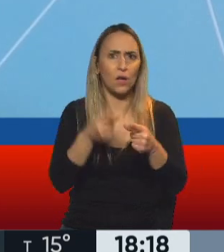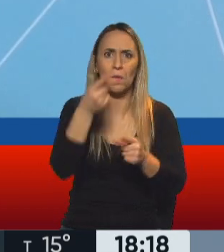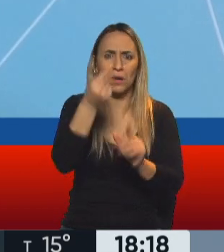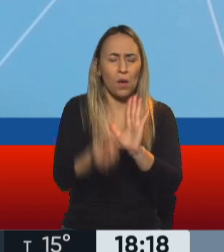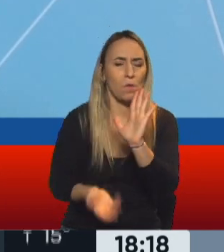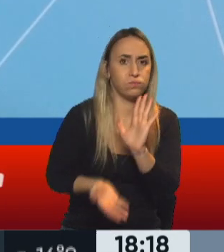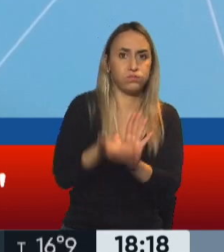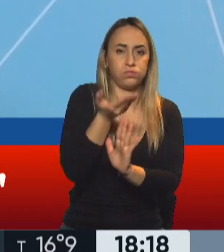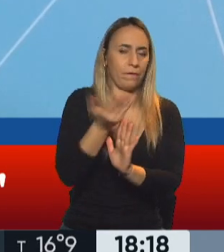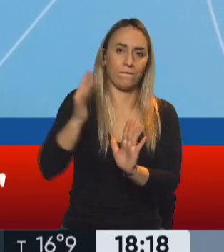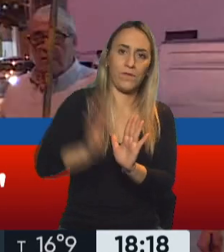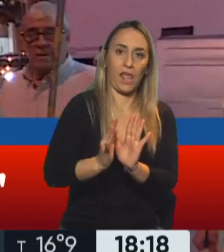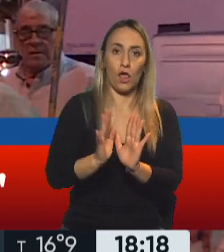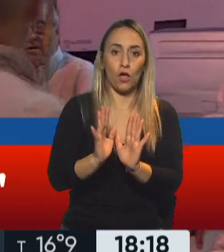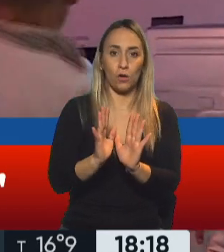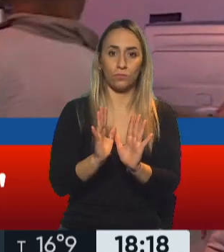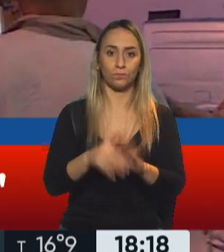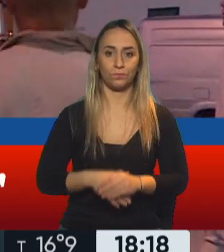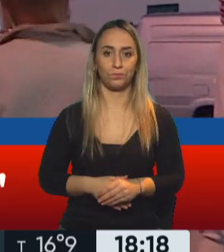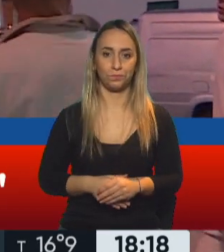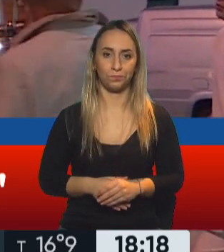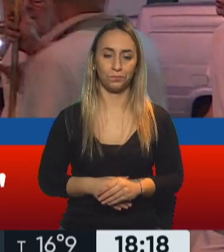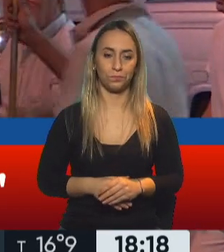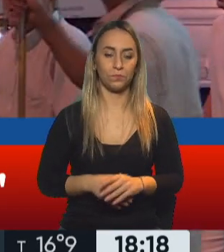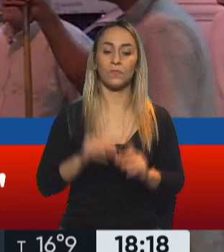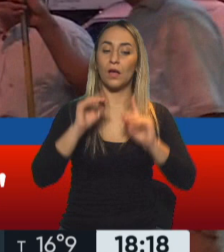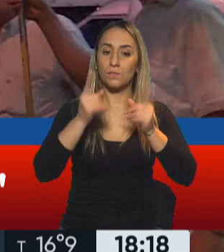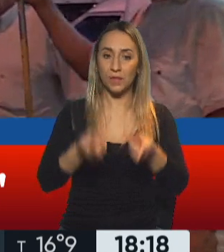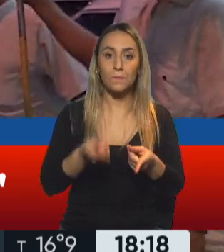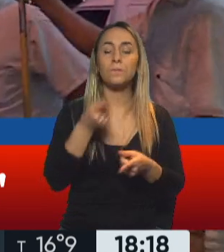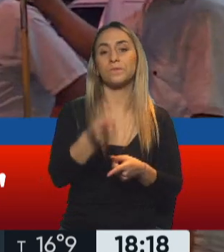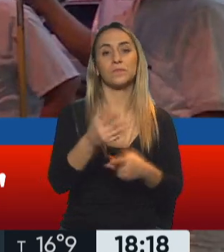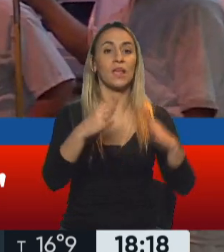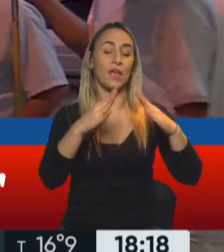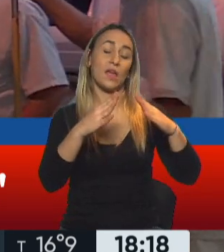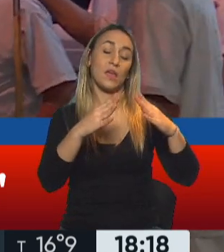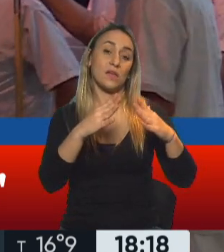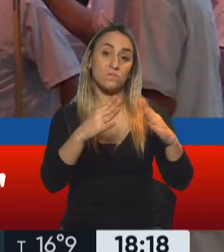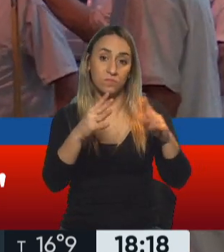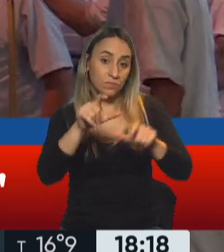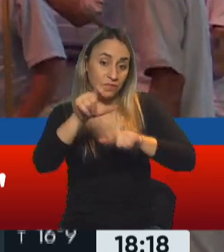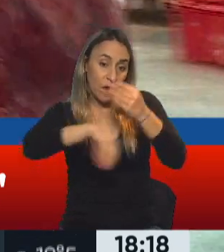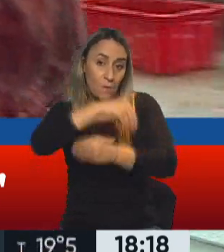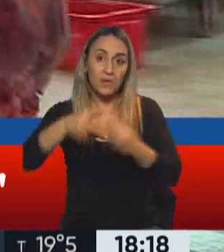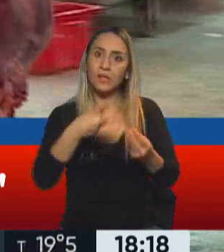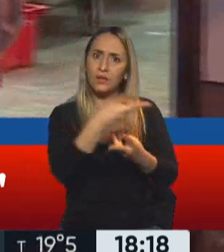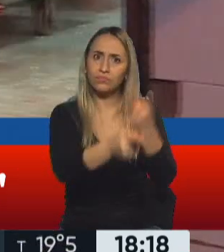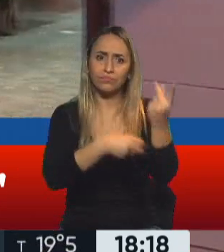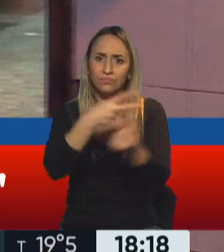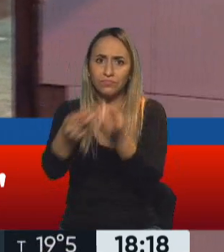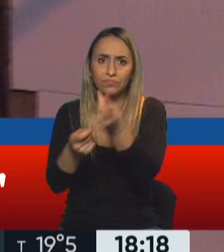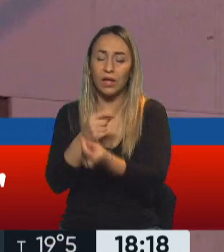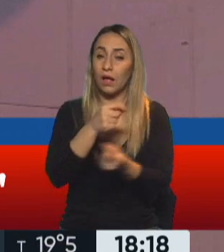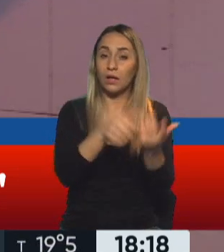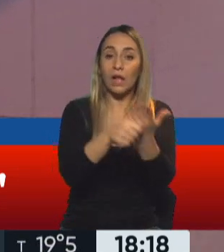desmedida e injustificada que tuvo en el mercado interno, cuidar el ingreso de los hogares y simultáneamente trabajar en medidas de